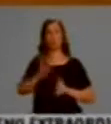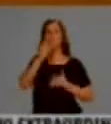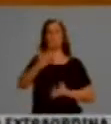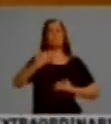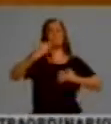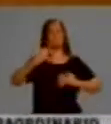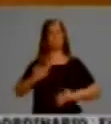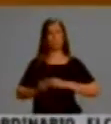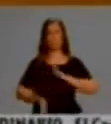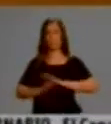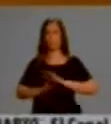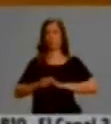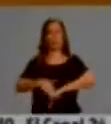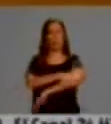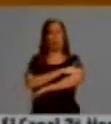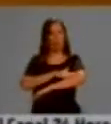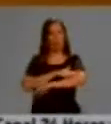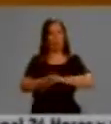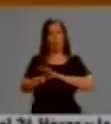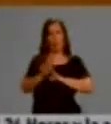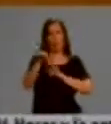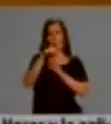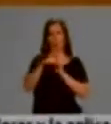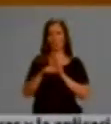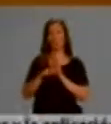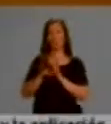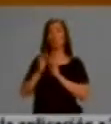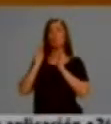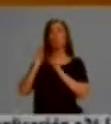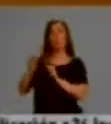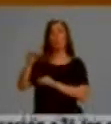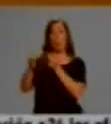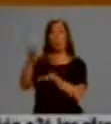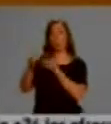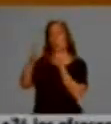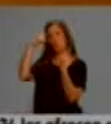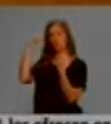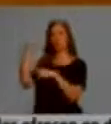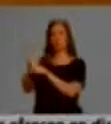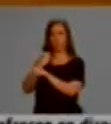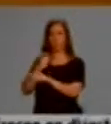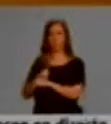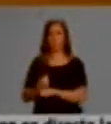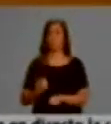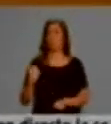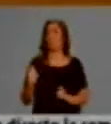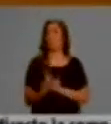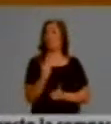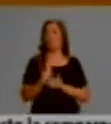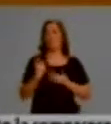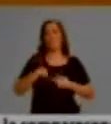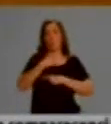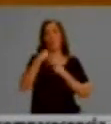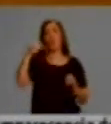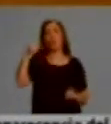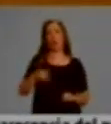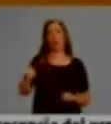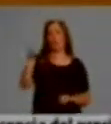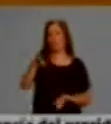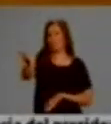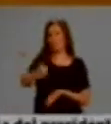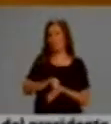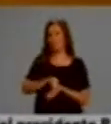firmeza el rumbo del Gobierno y dejando trabajar a la justicia. Lo dije hace unos días y lo repito hoy